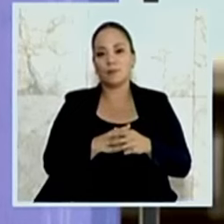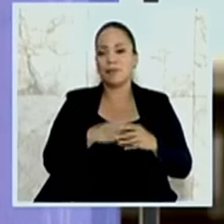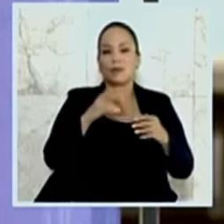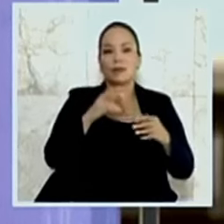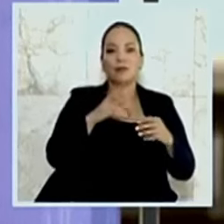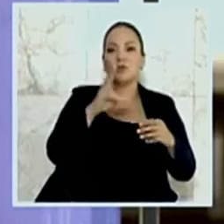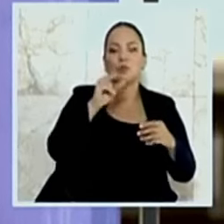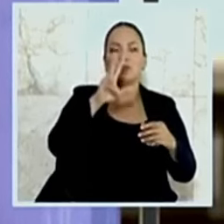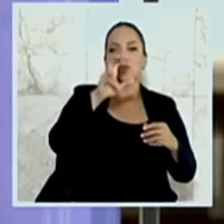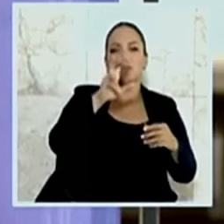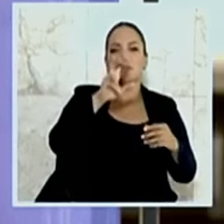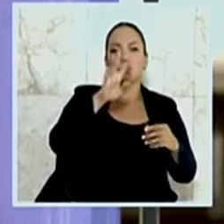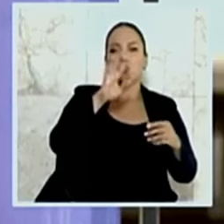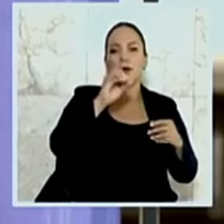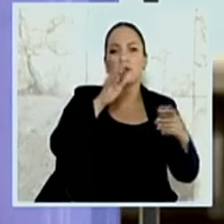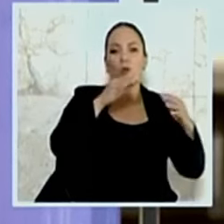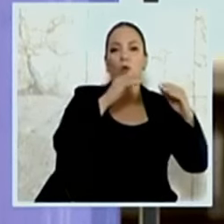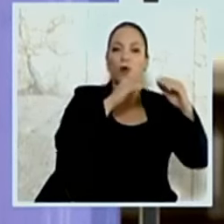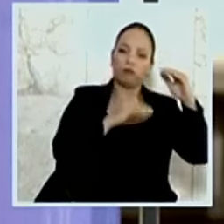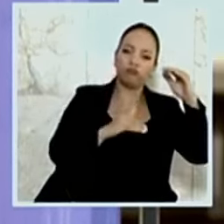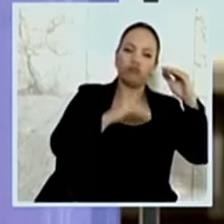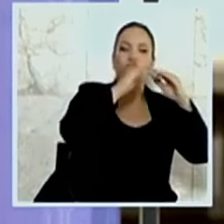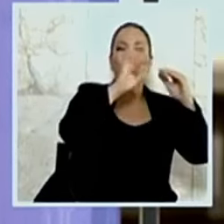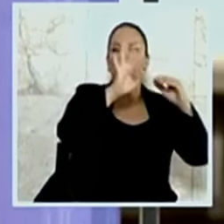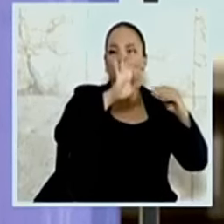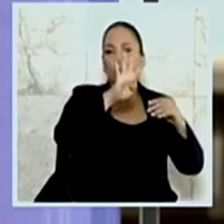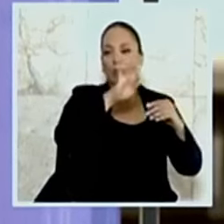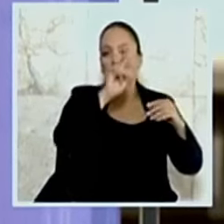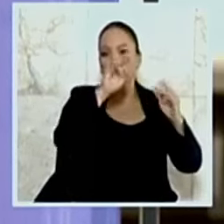el impago del impuesto de la renta personal,